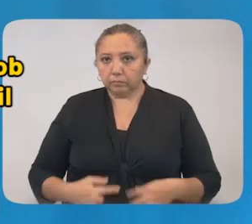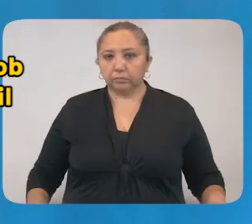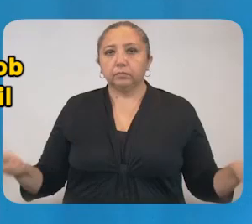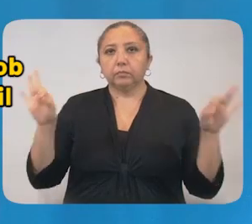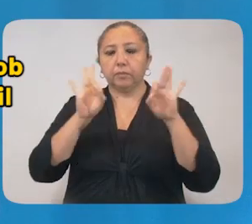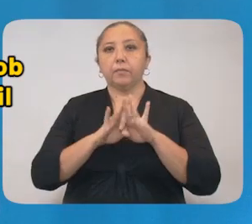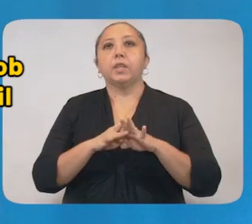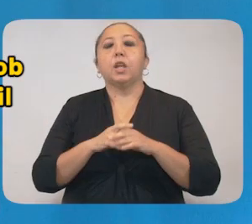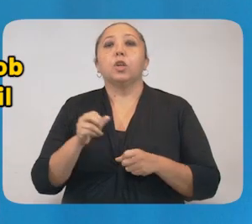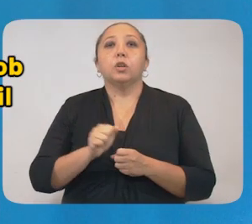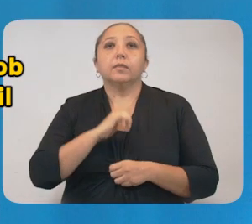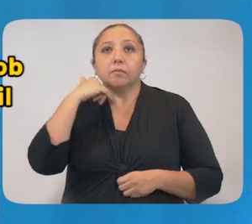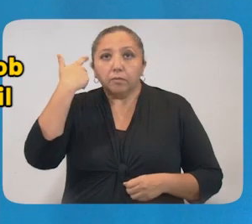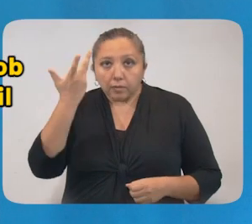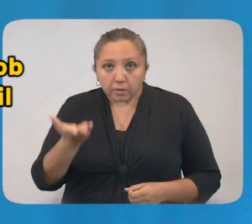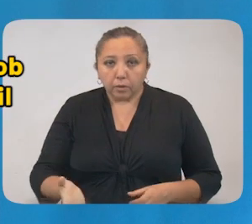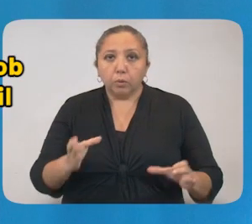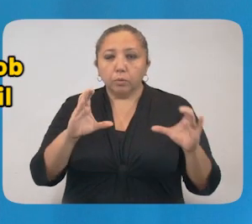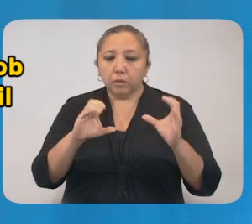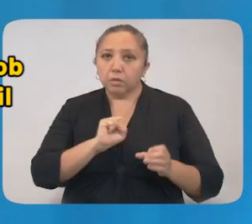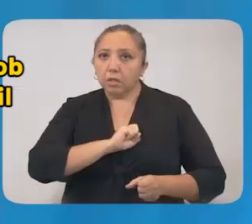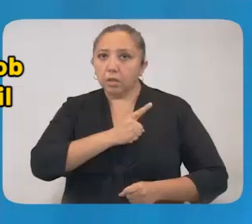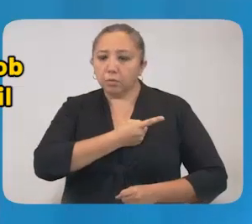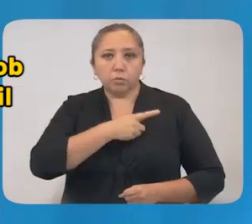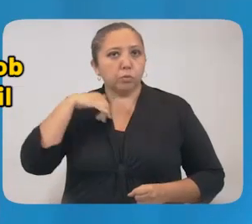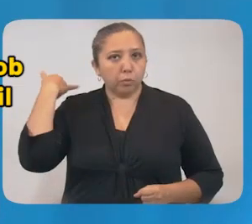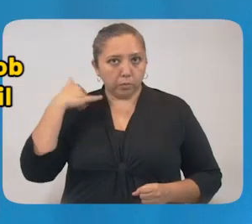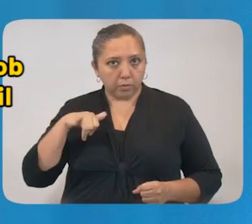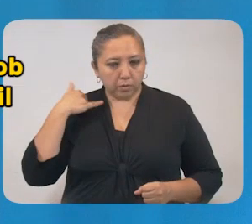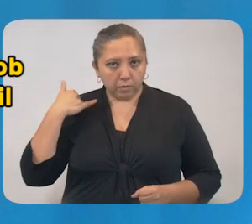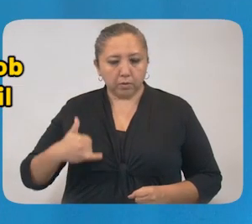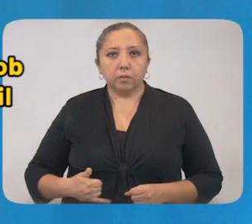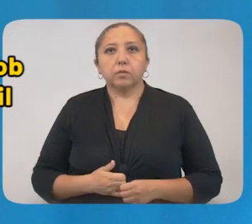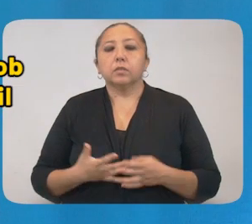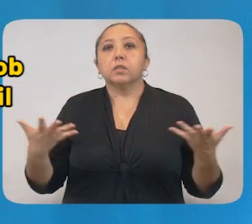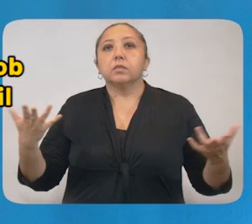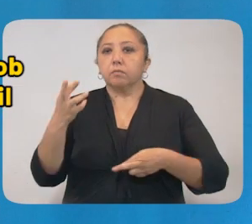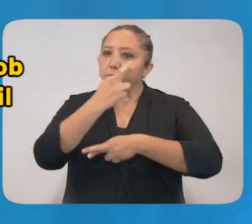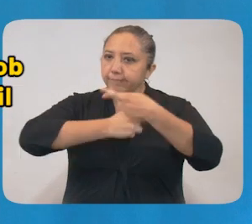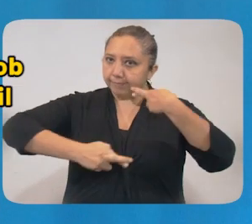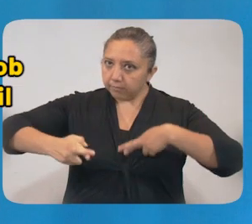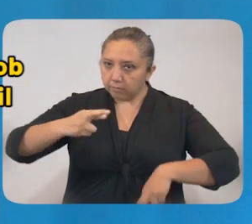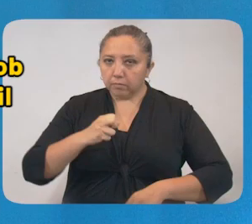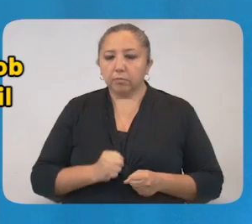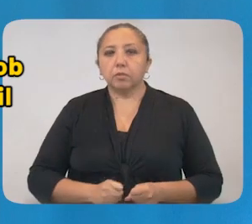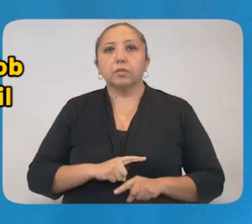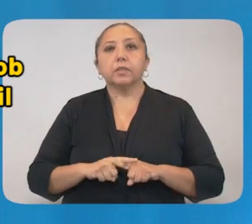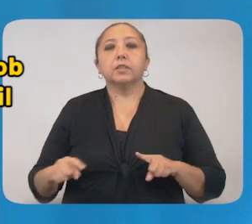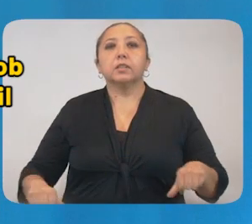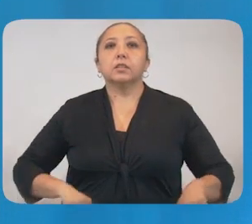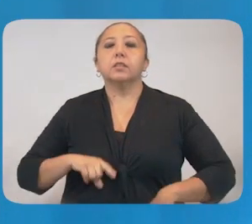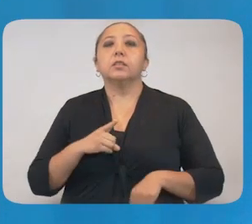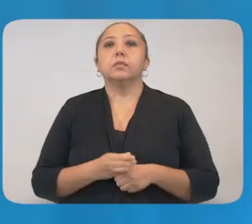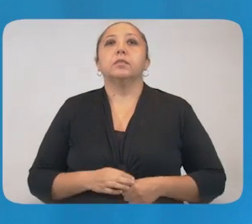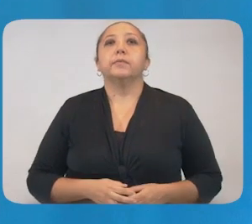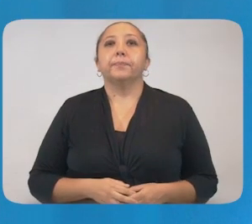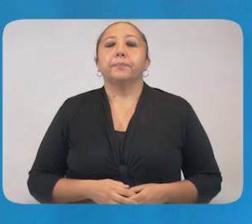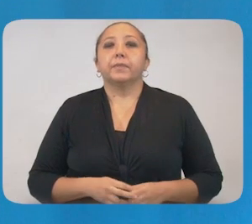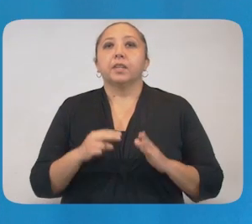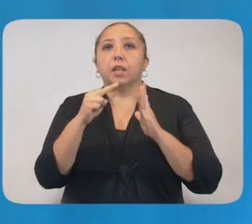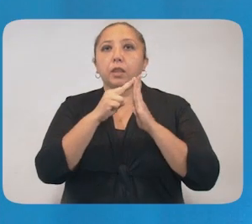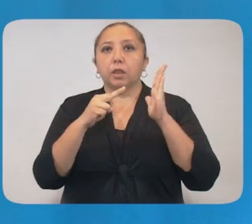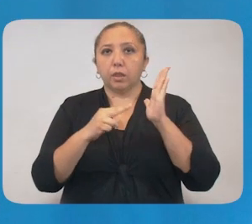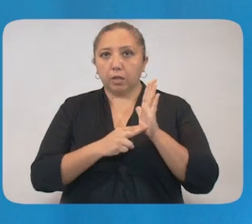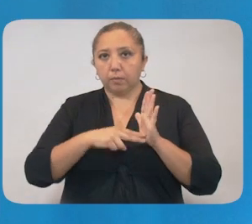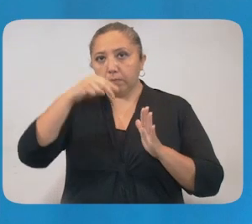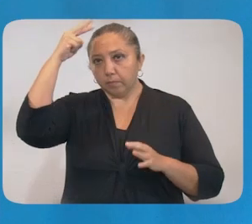estratégicos con el objetivo de proteger la salud de los yucatecos y preparar un retorno seguro a diversas actividades la norma